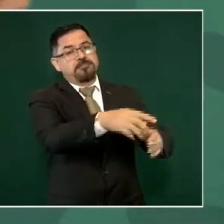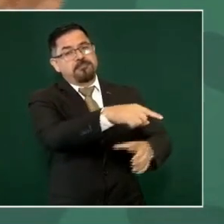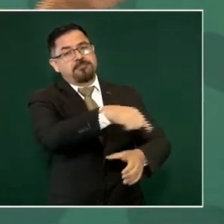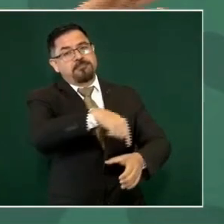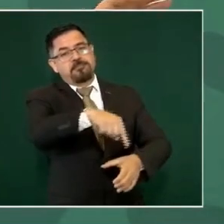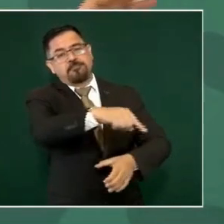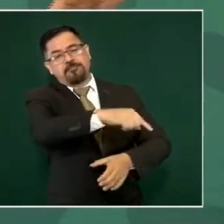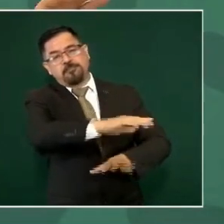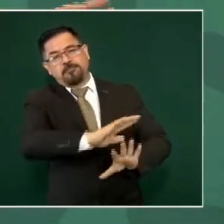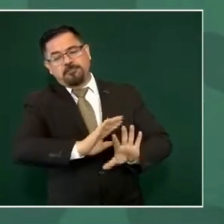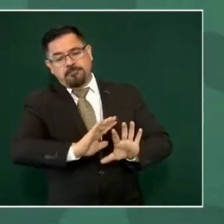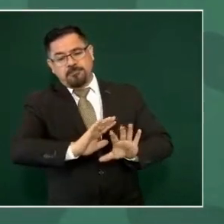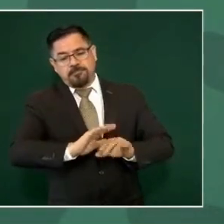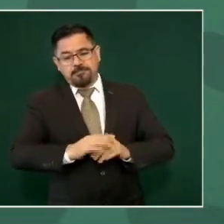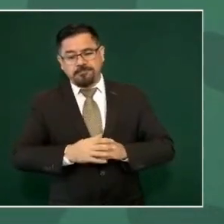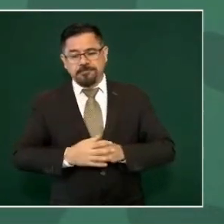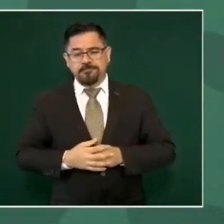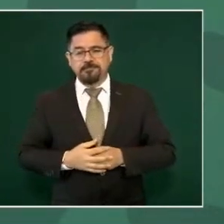para